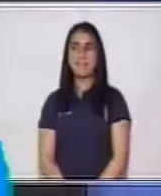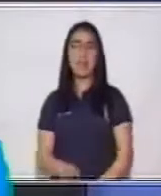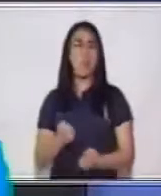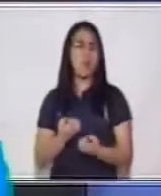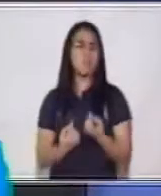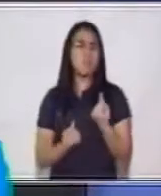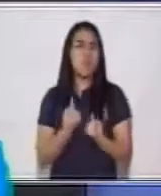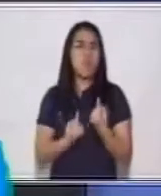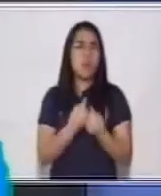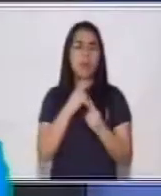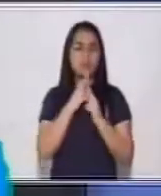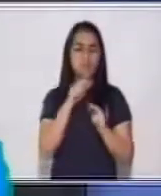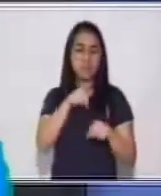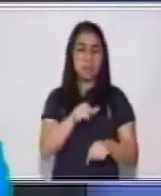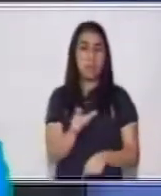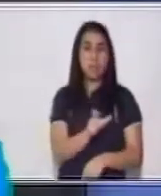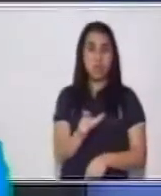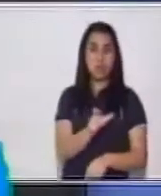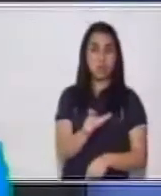1.16x